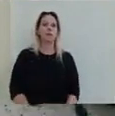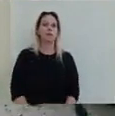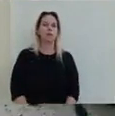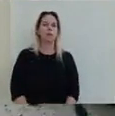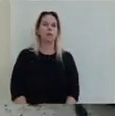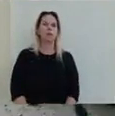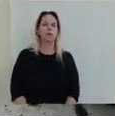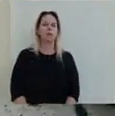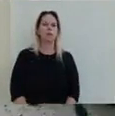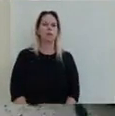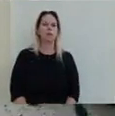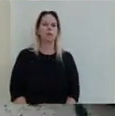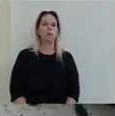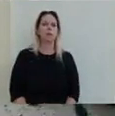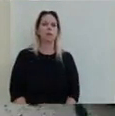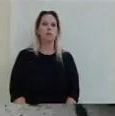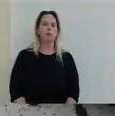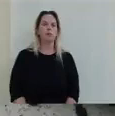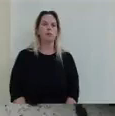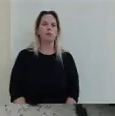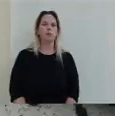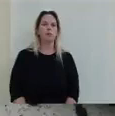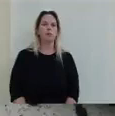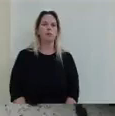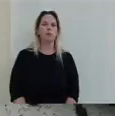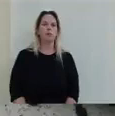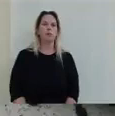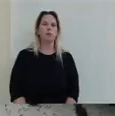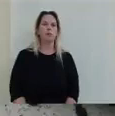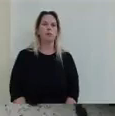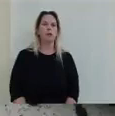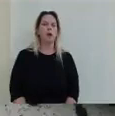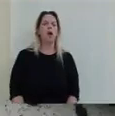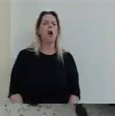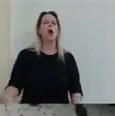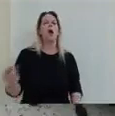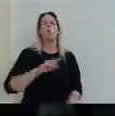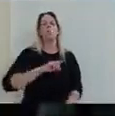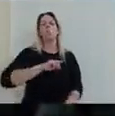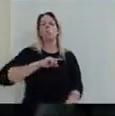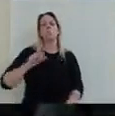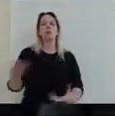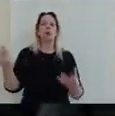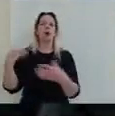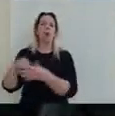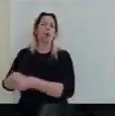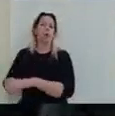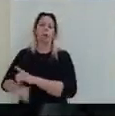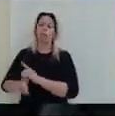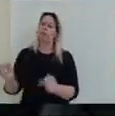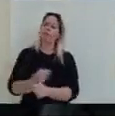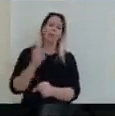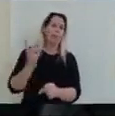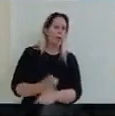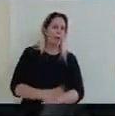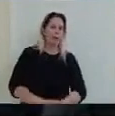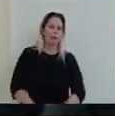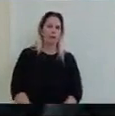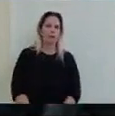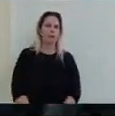Concejal Vizqui. No, sostengo que si mandara archivos estaríamos violando los reglamentos internos, porque el artículo 46 que le dio recién la